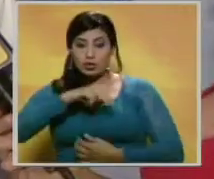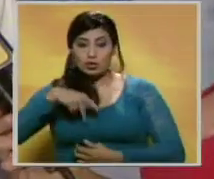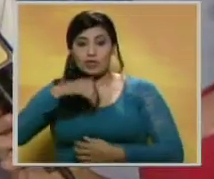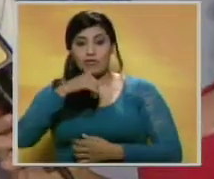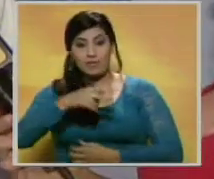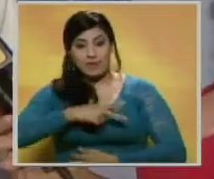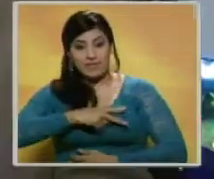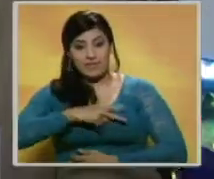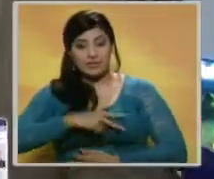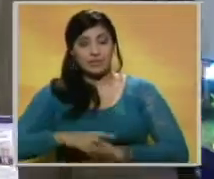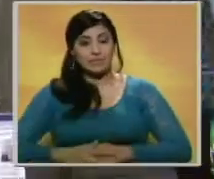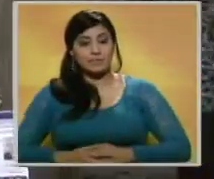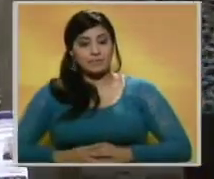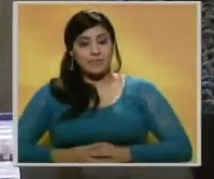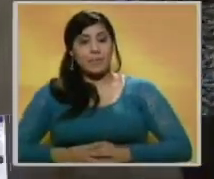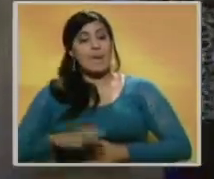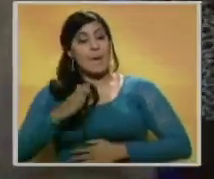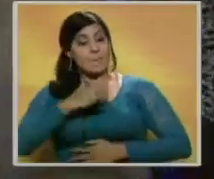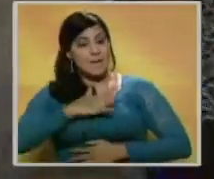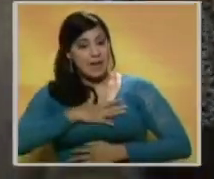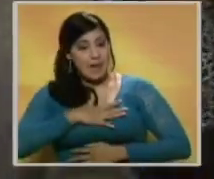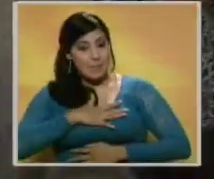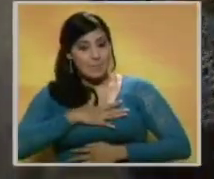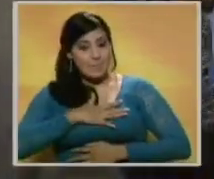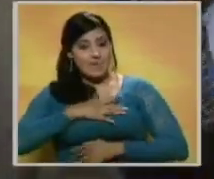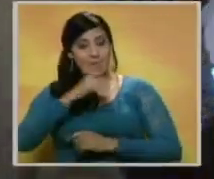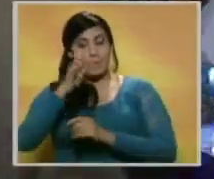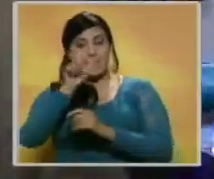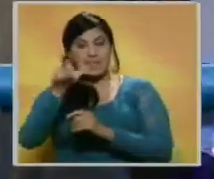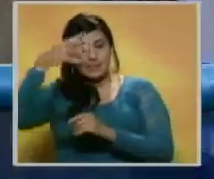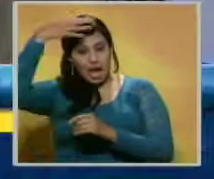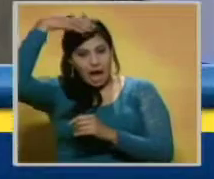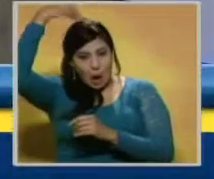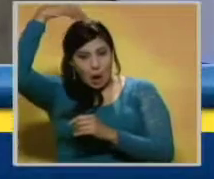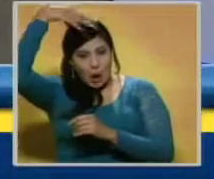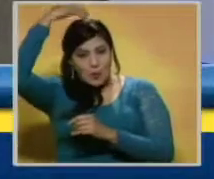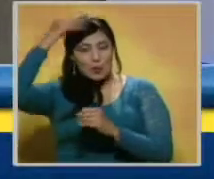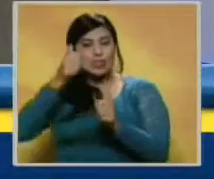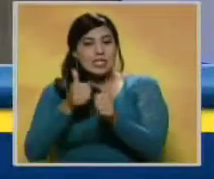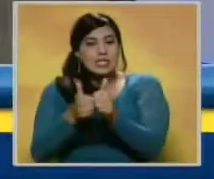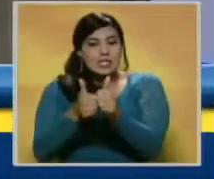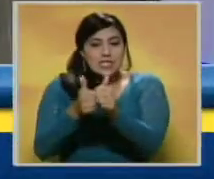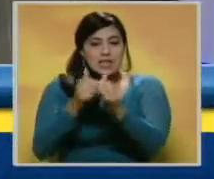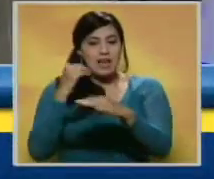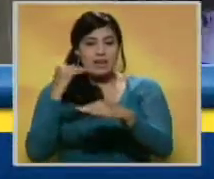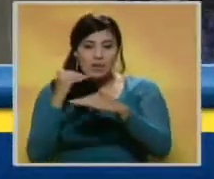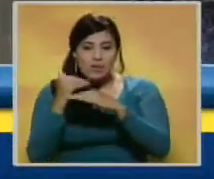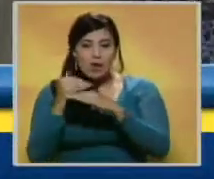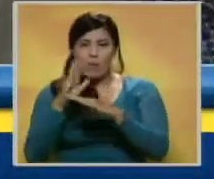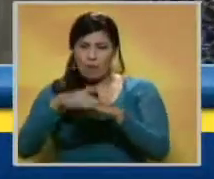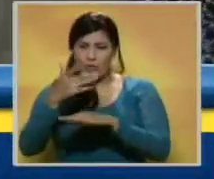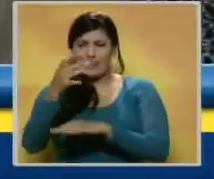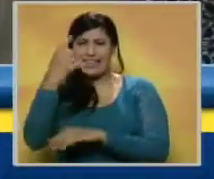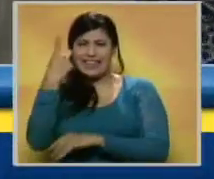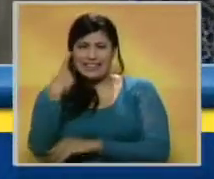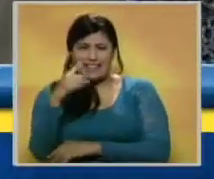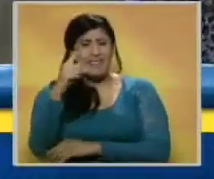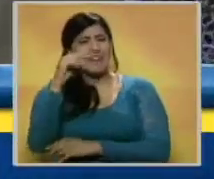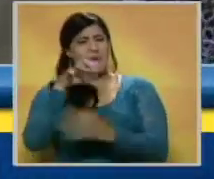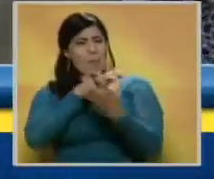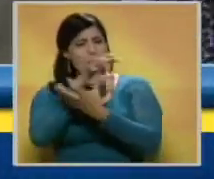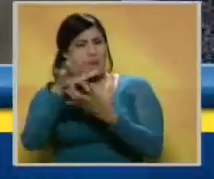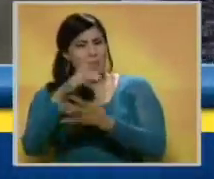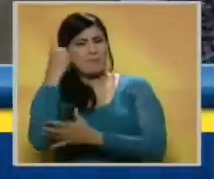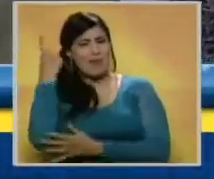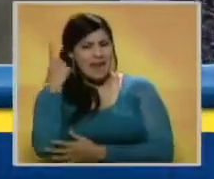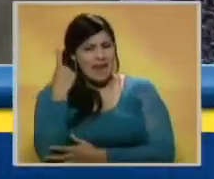Noticiero Venevisión. Para mí son apóstoles, porque de verdad las situaciones o los